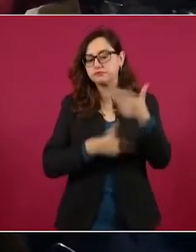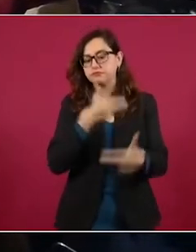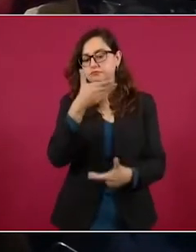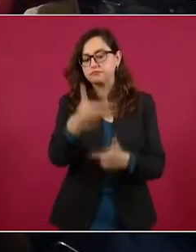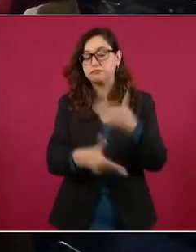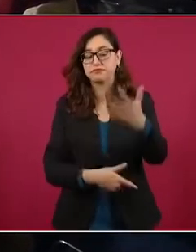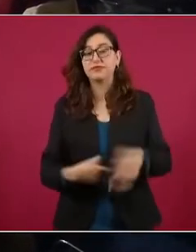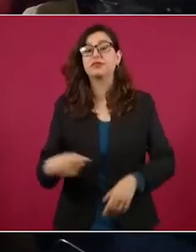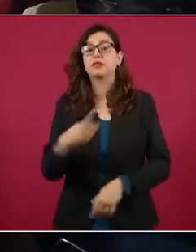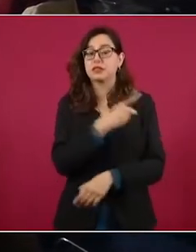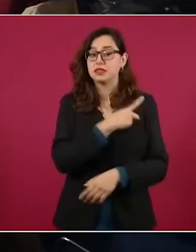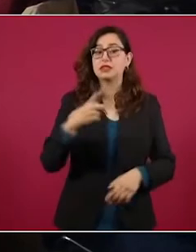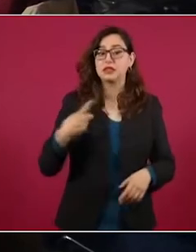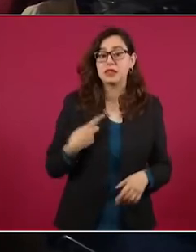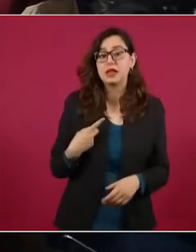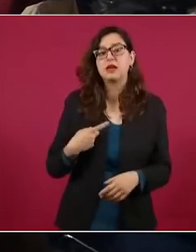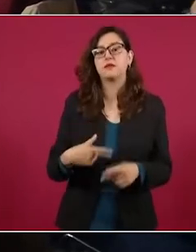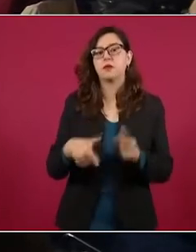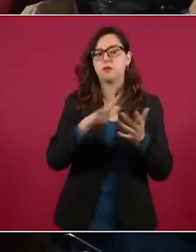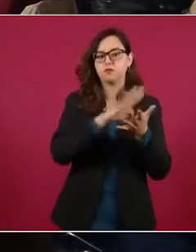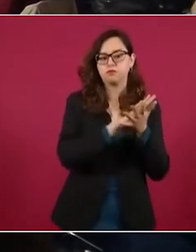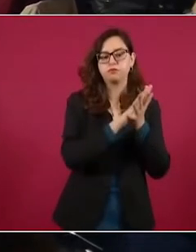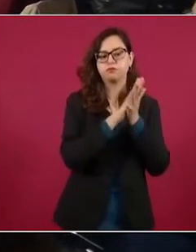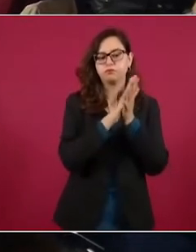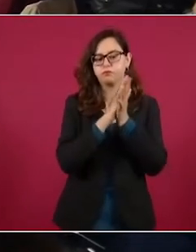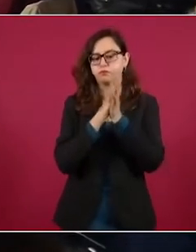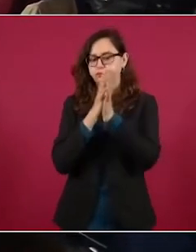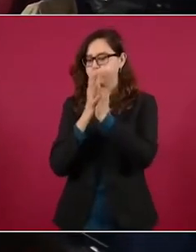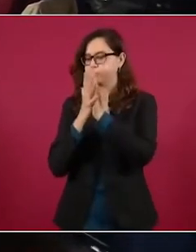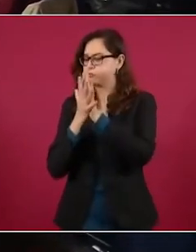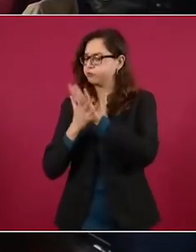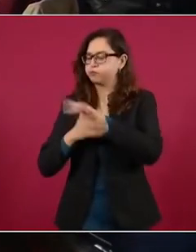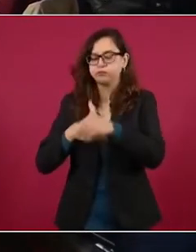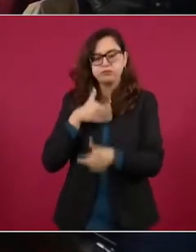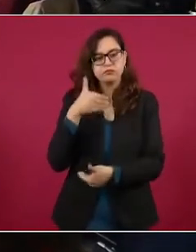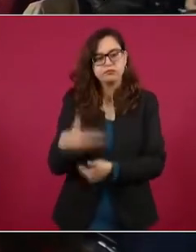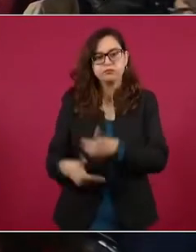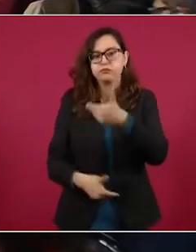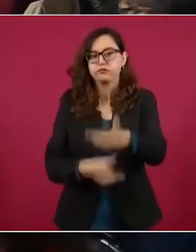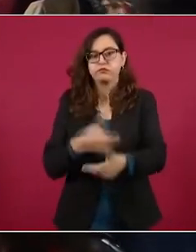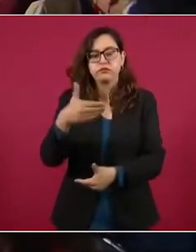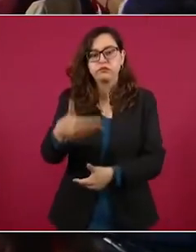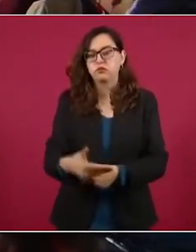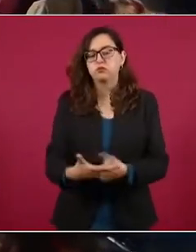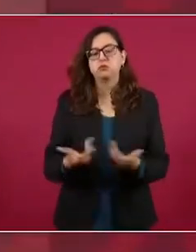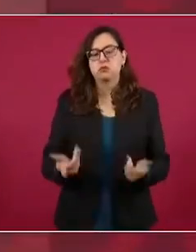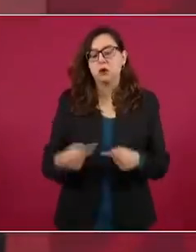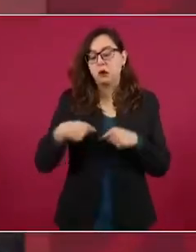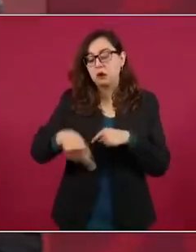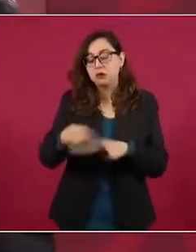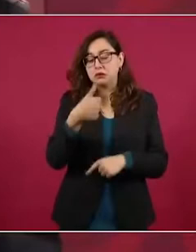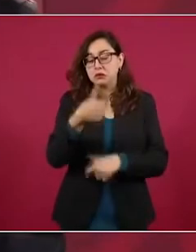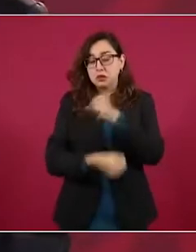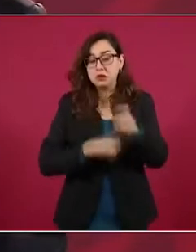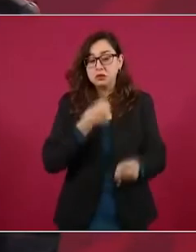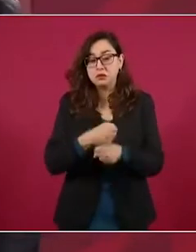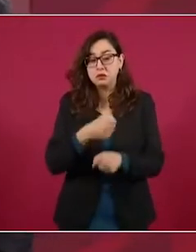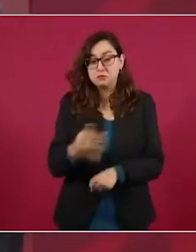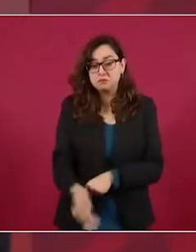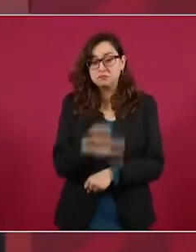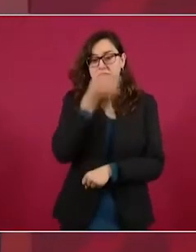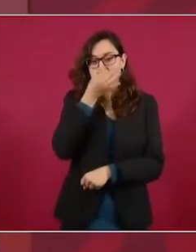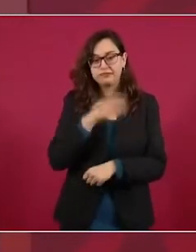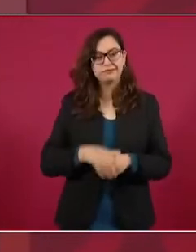esto es que debe de terminar de consolidarse la transformación, porque fue mucho